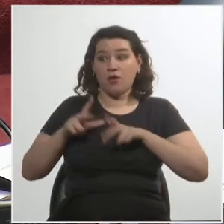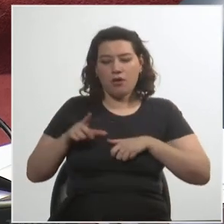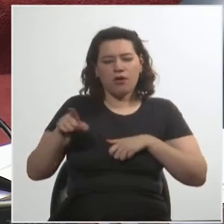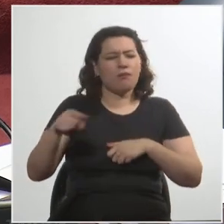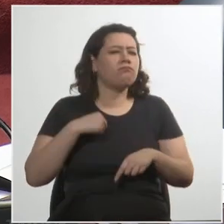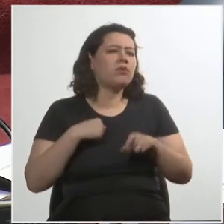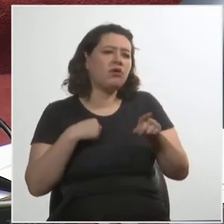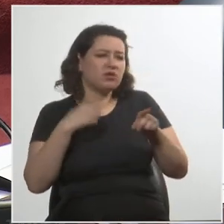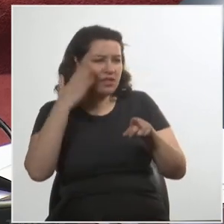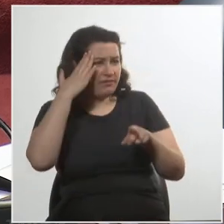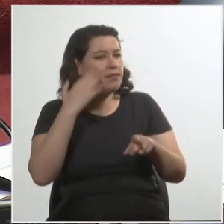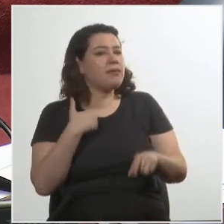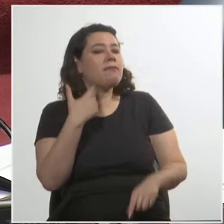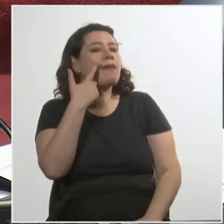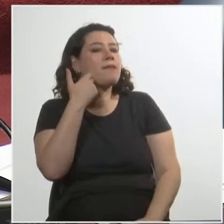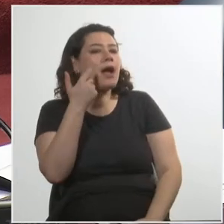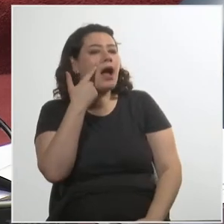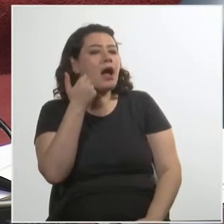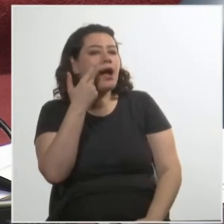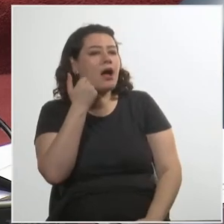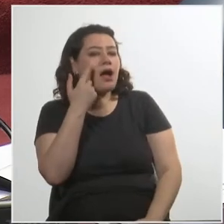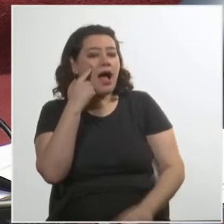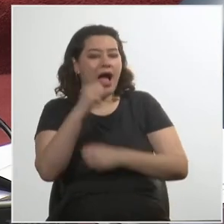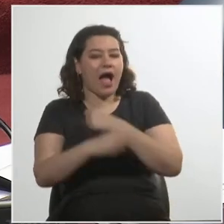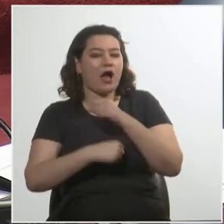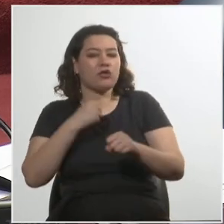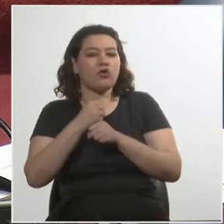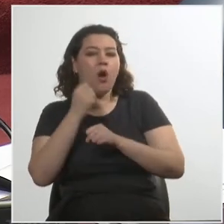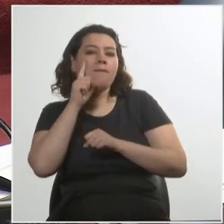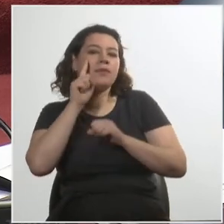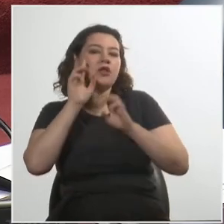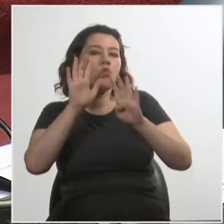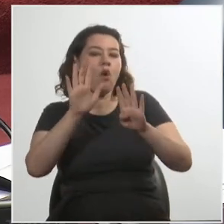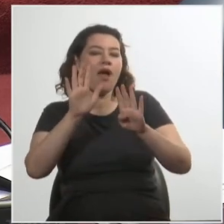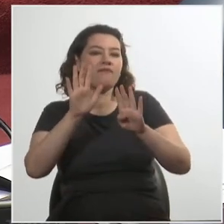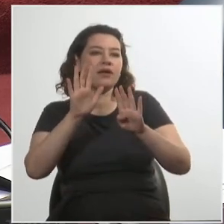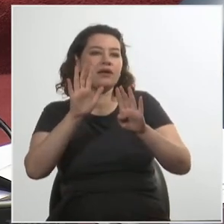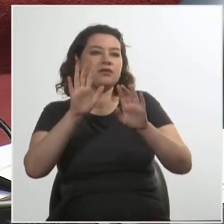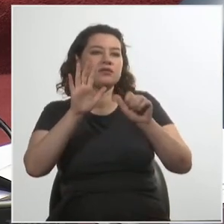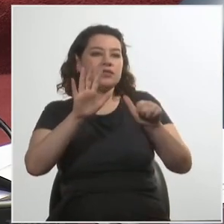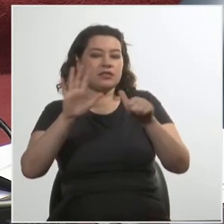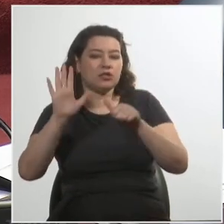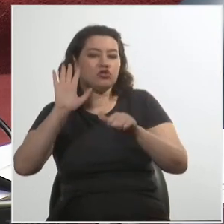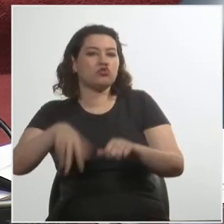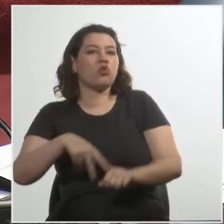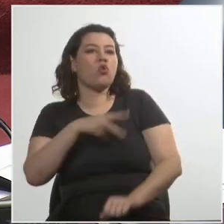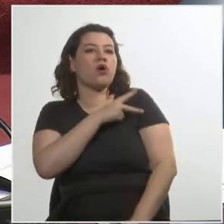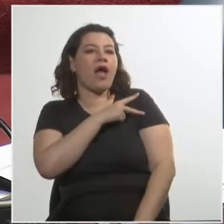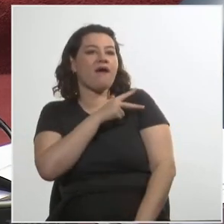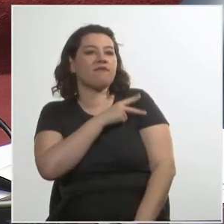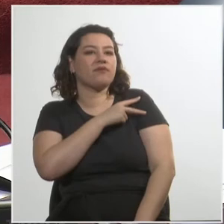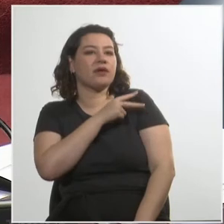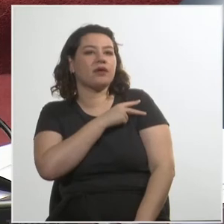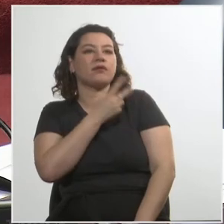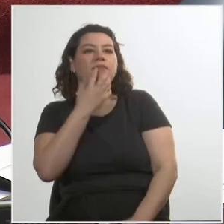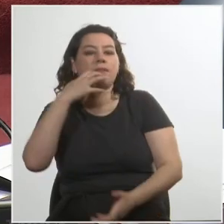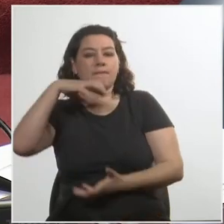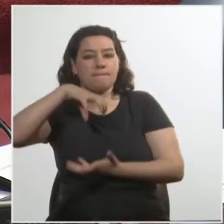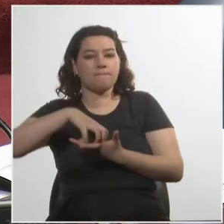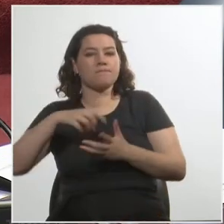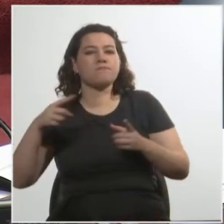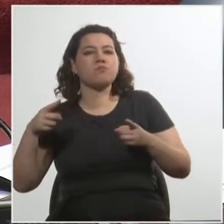Tú sabes que mi padre el año setenta y seis era jefe del destacamento que estaba en punta